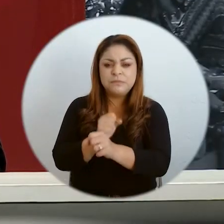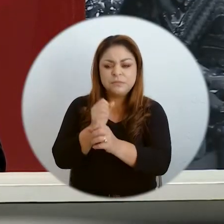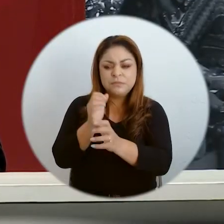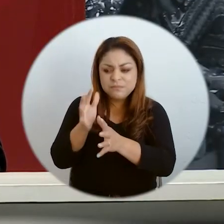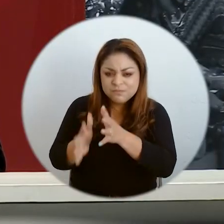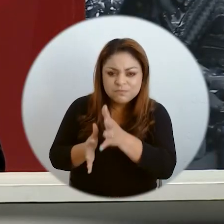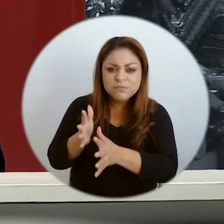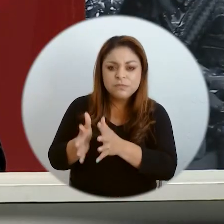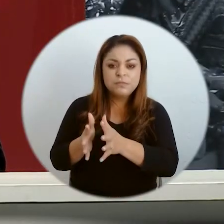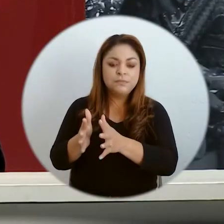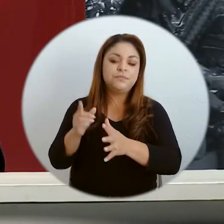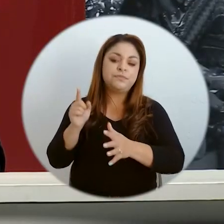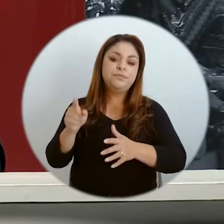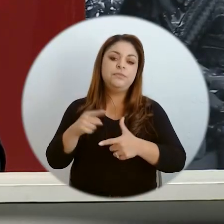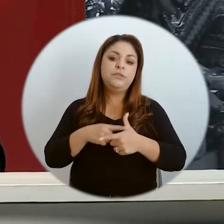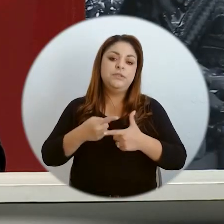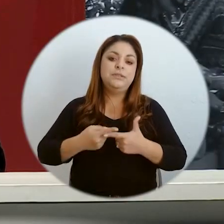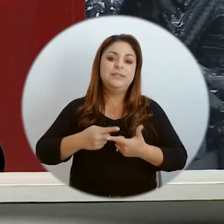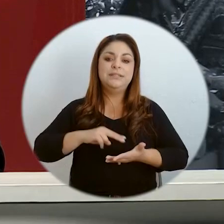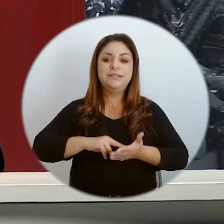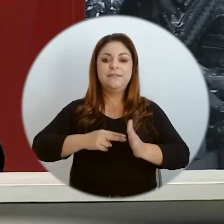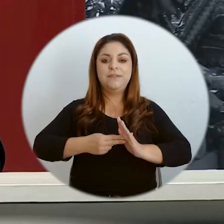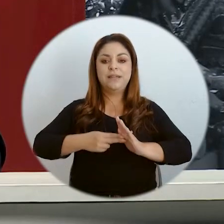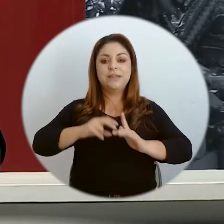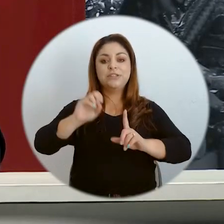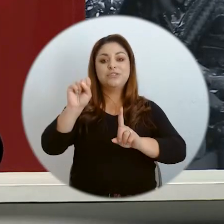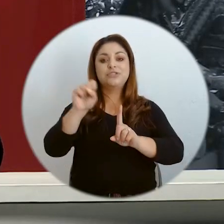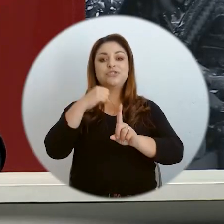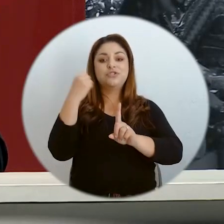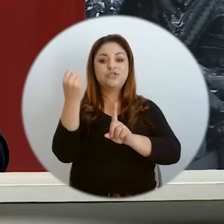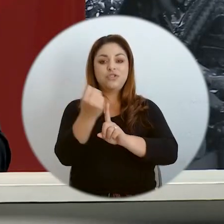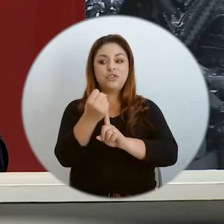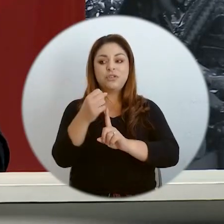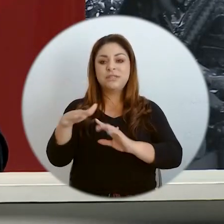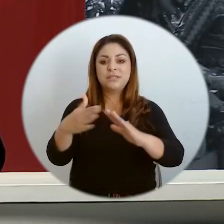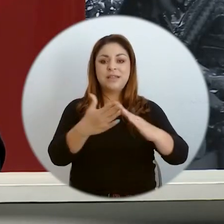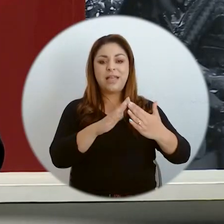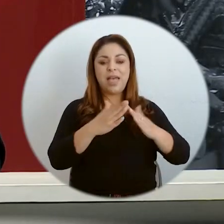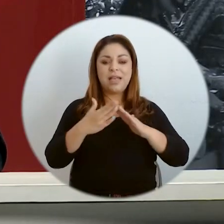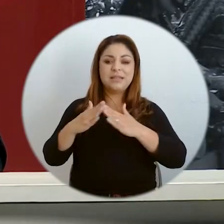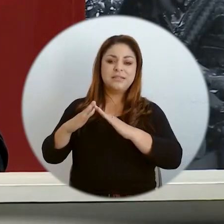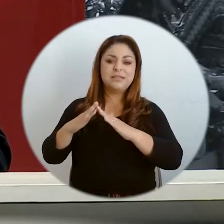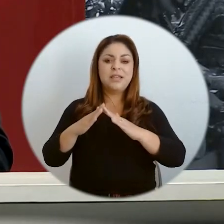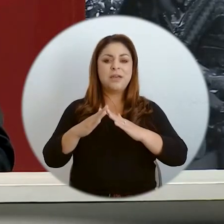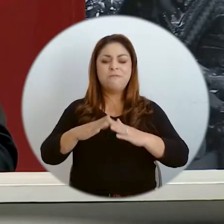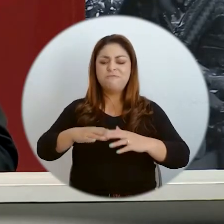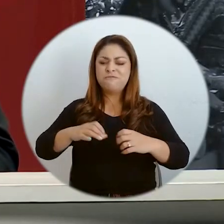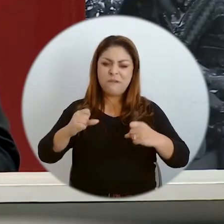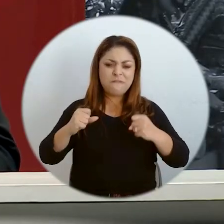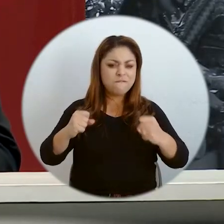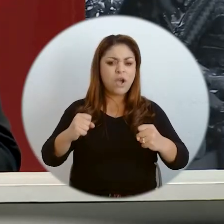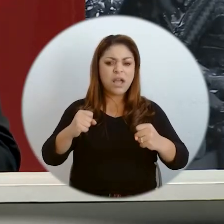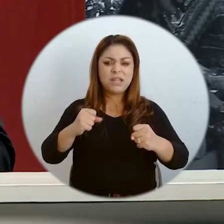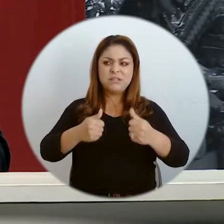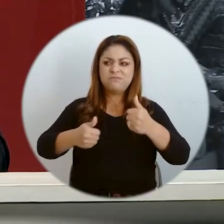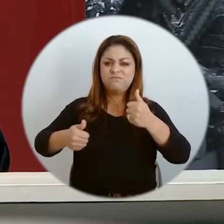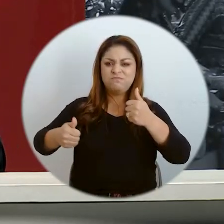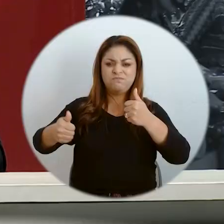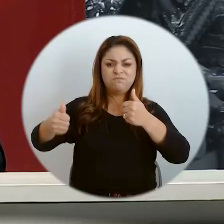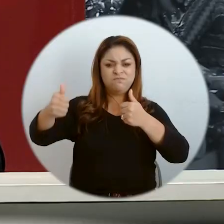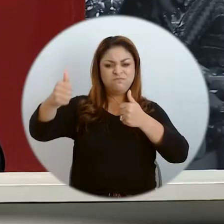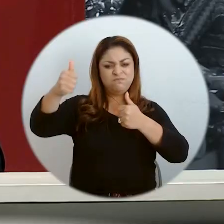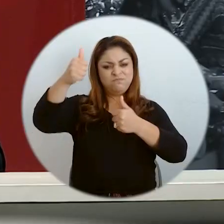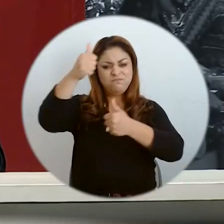viendo que apelan a sociedades que son heteropatriarcales, un poco lo que estaba señalando, ¿verdad?,